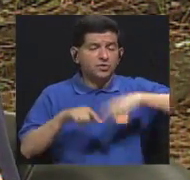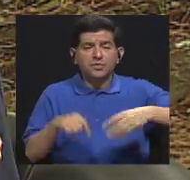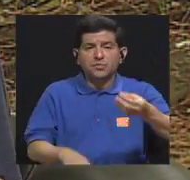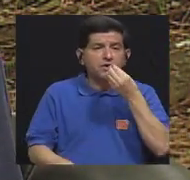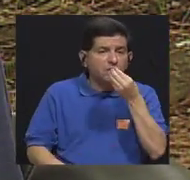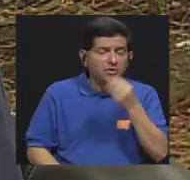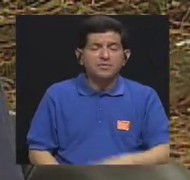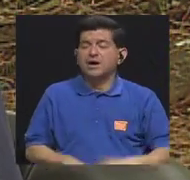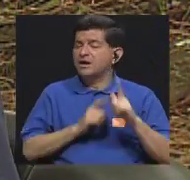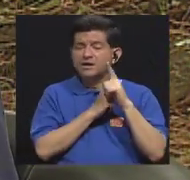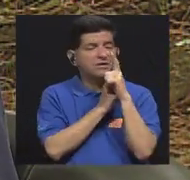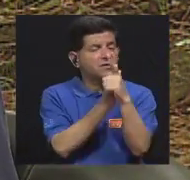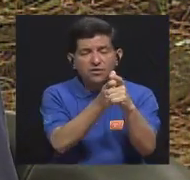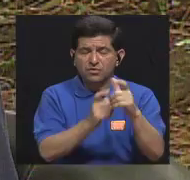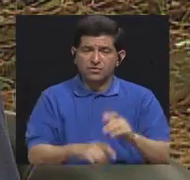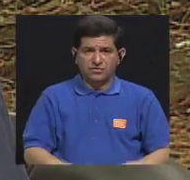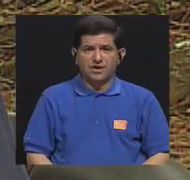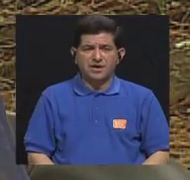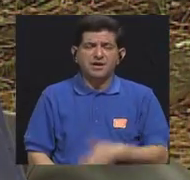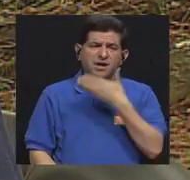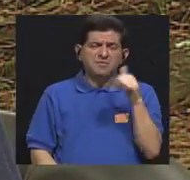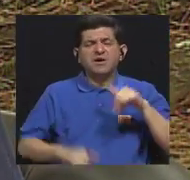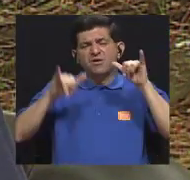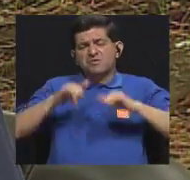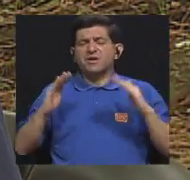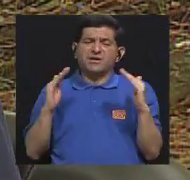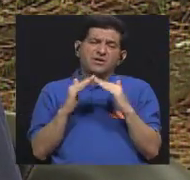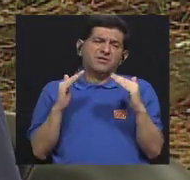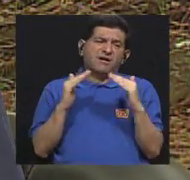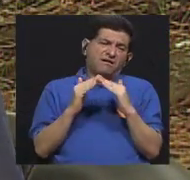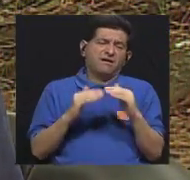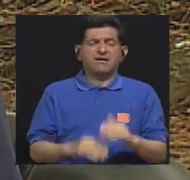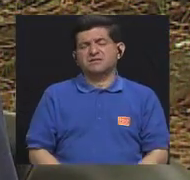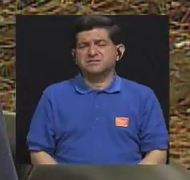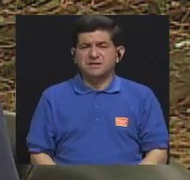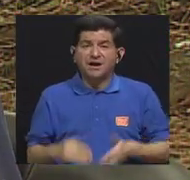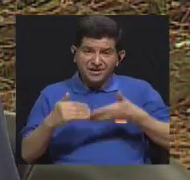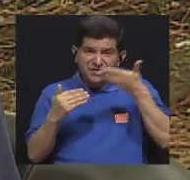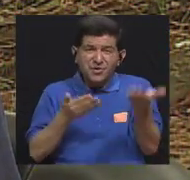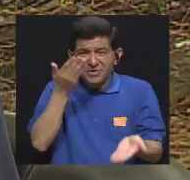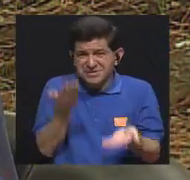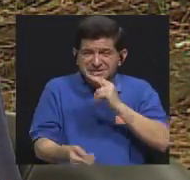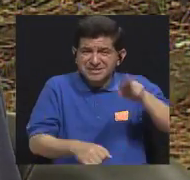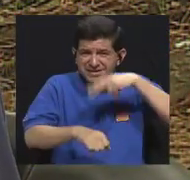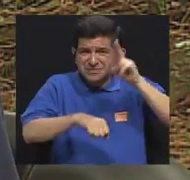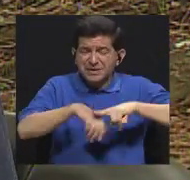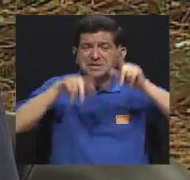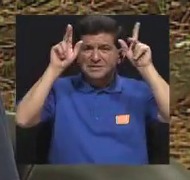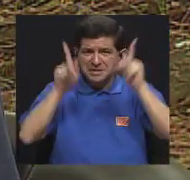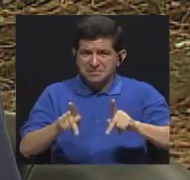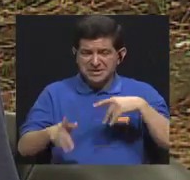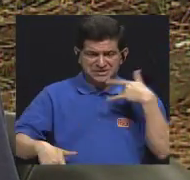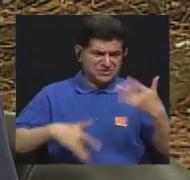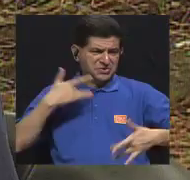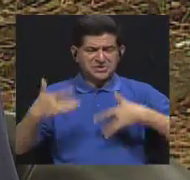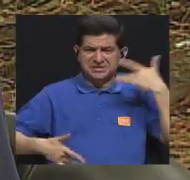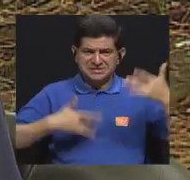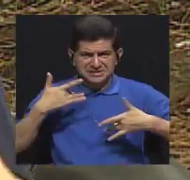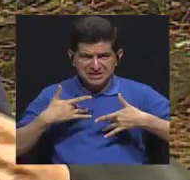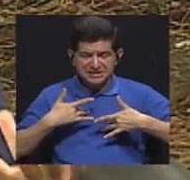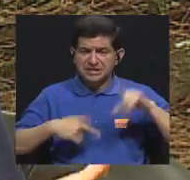ya no puedo correr, mejor me quedo en la casa, ¿verdad? Son muchas cosas que normalmente la gente siente que no